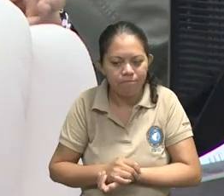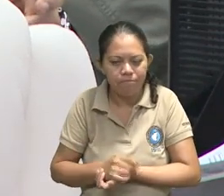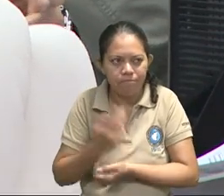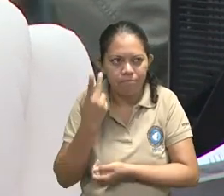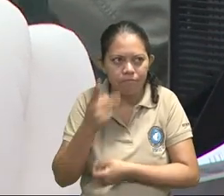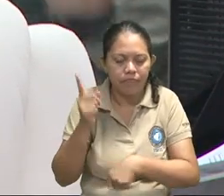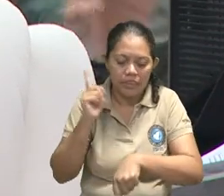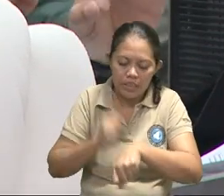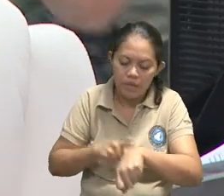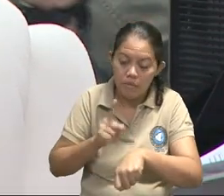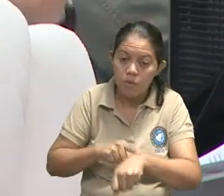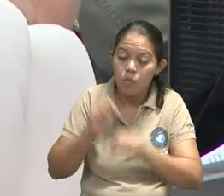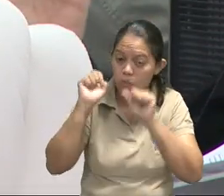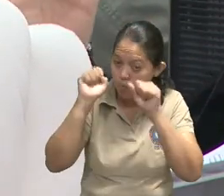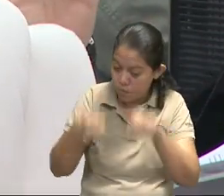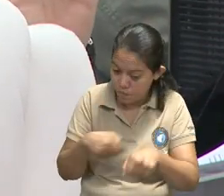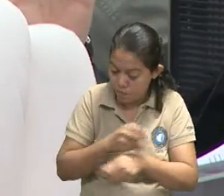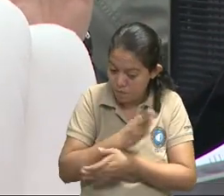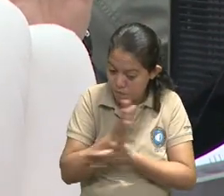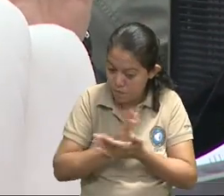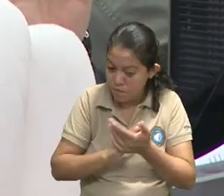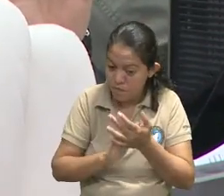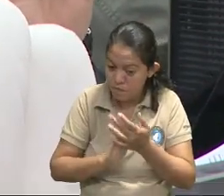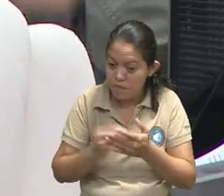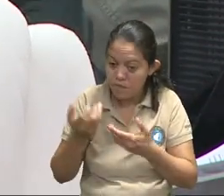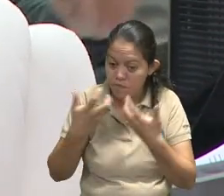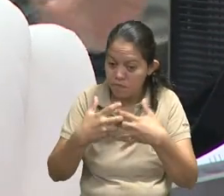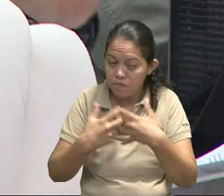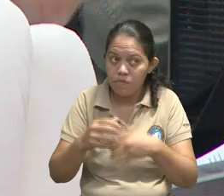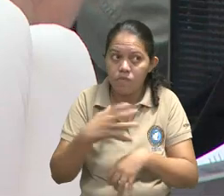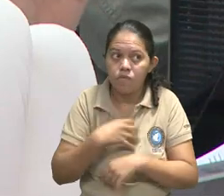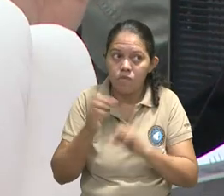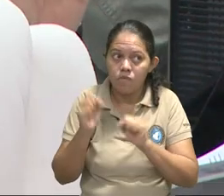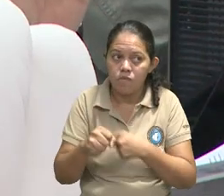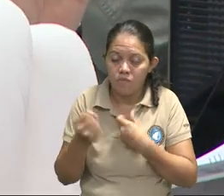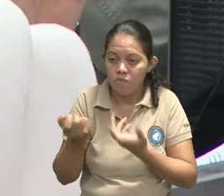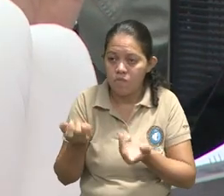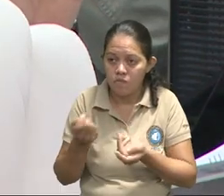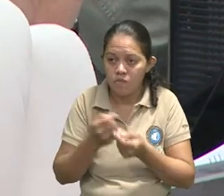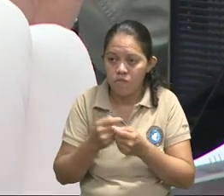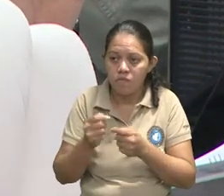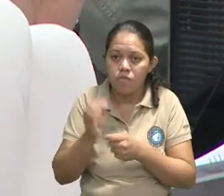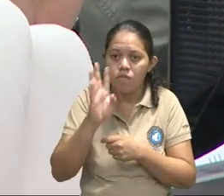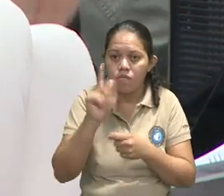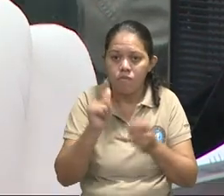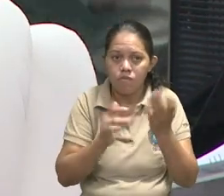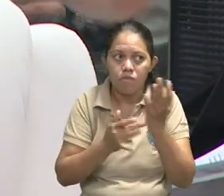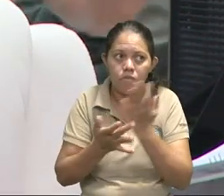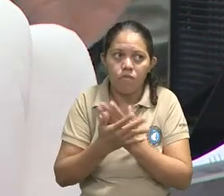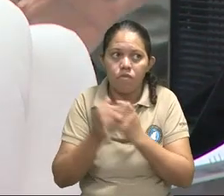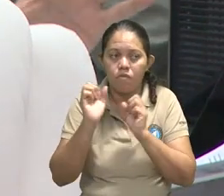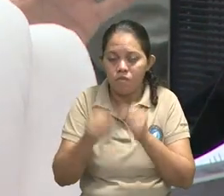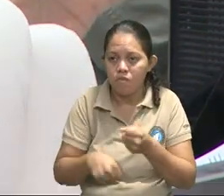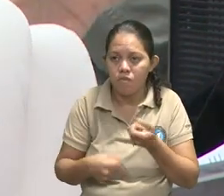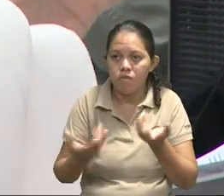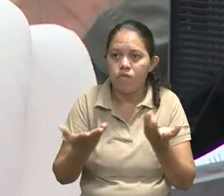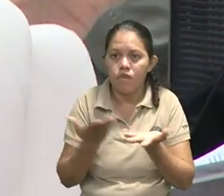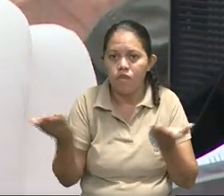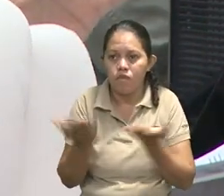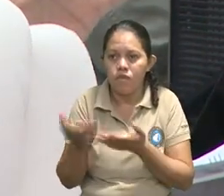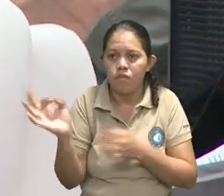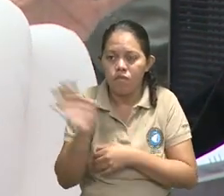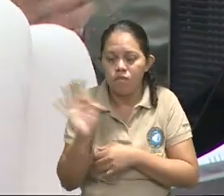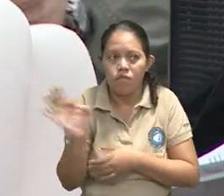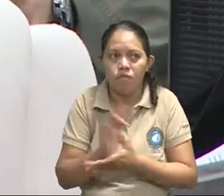determinado tiempo, probar un determinado modelo de negocio, probar una determinada aplicación, probar una determinada